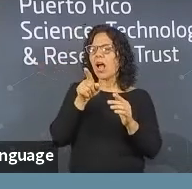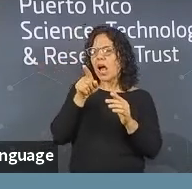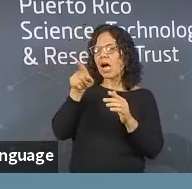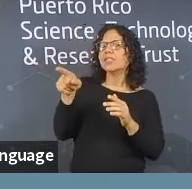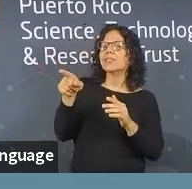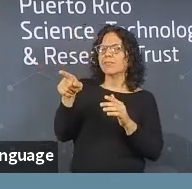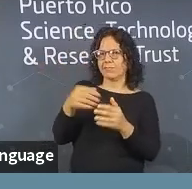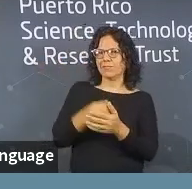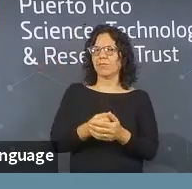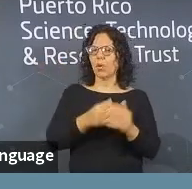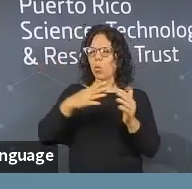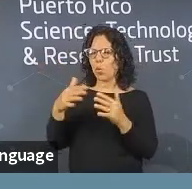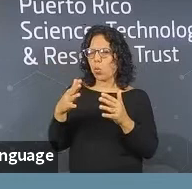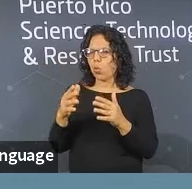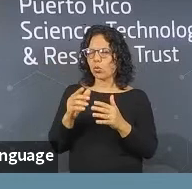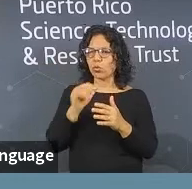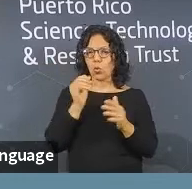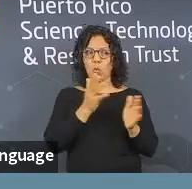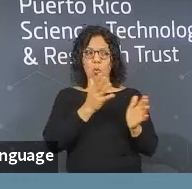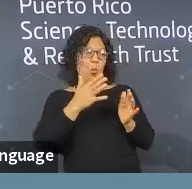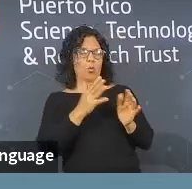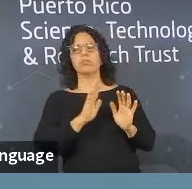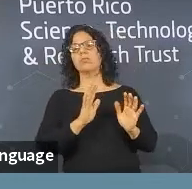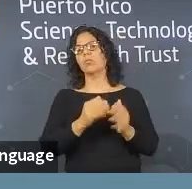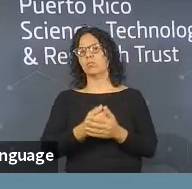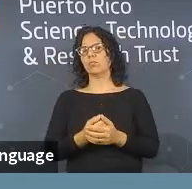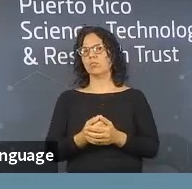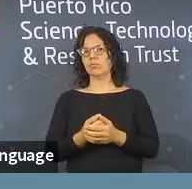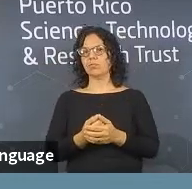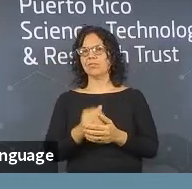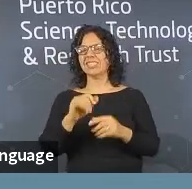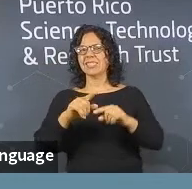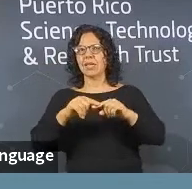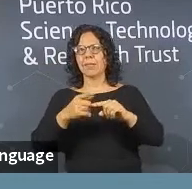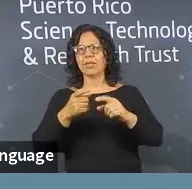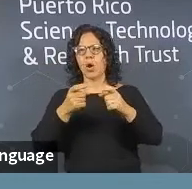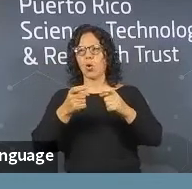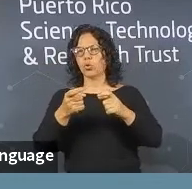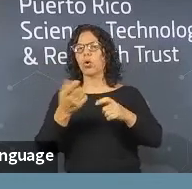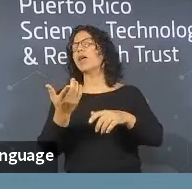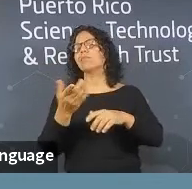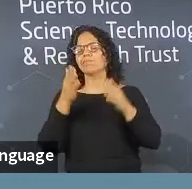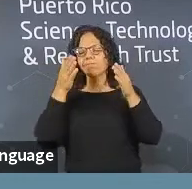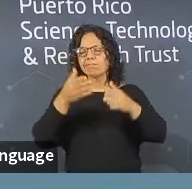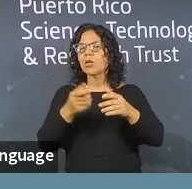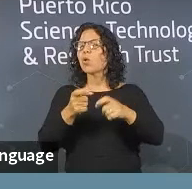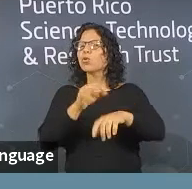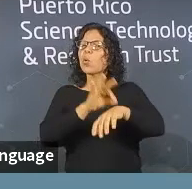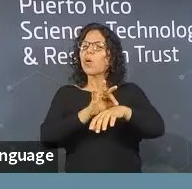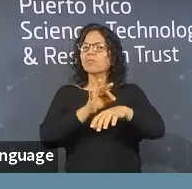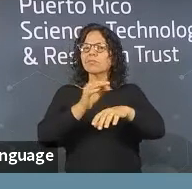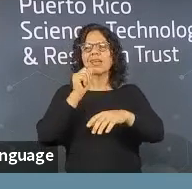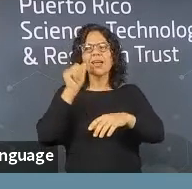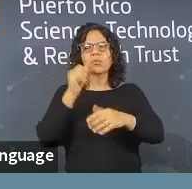adultos. Realmente el control que tenemos está dedicado al control de adultos. La